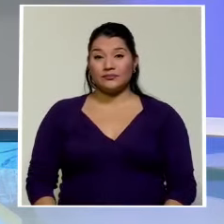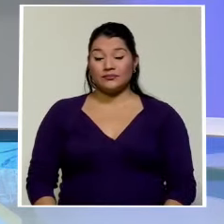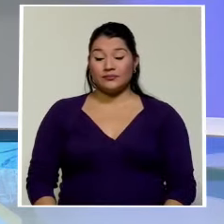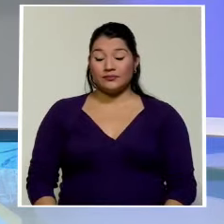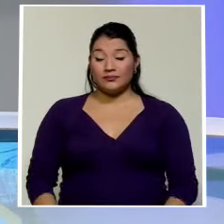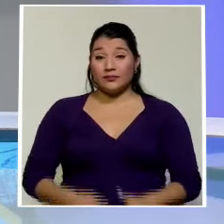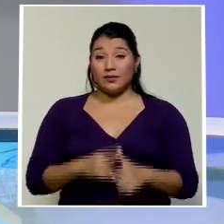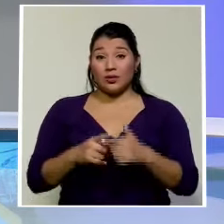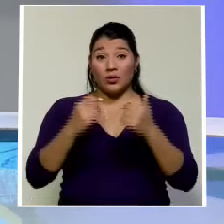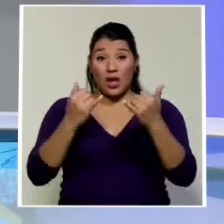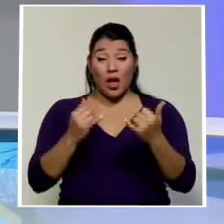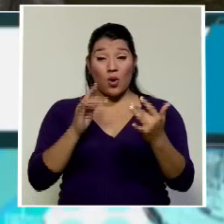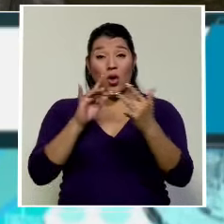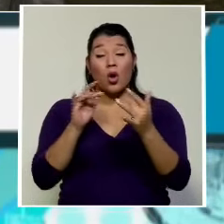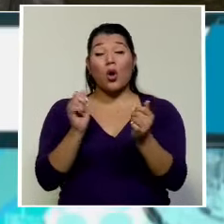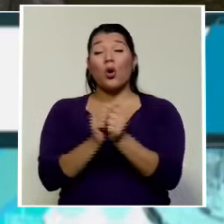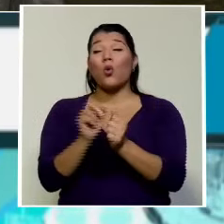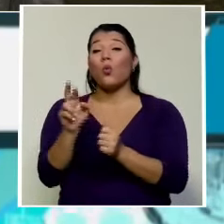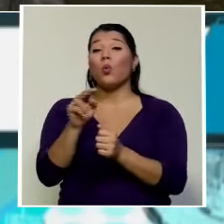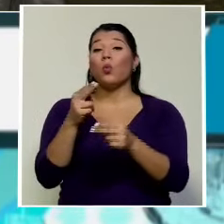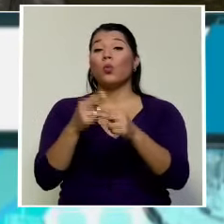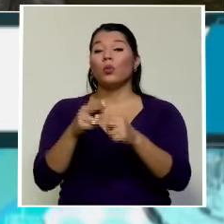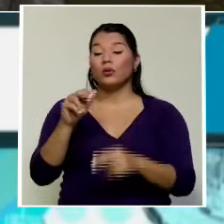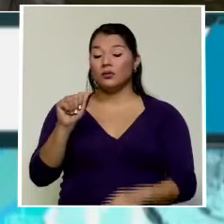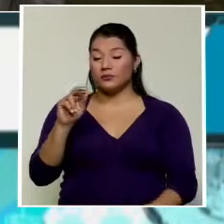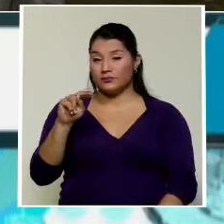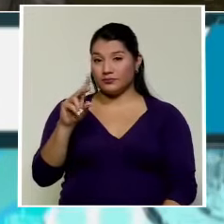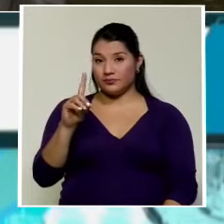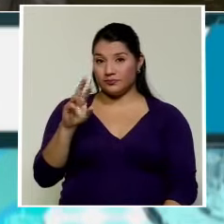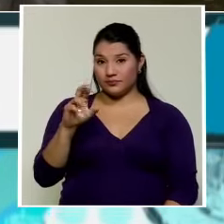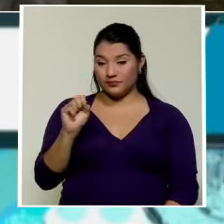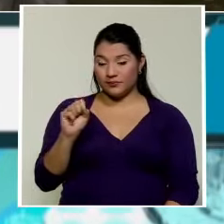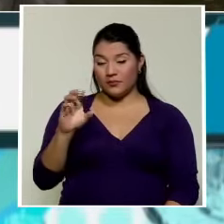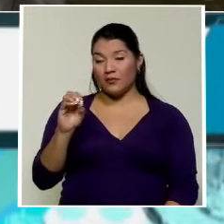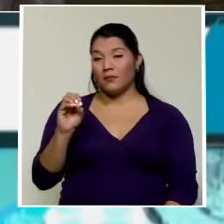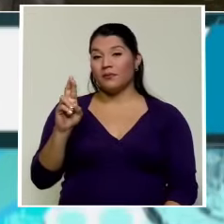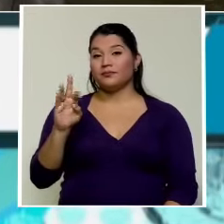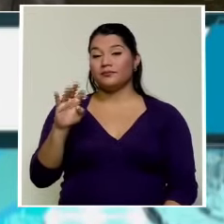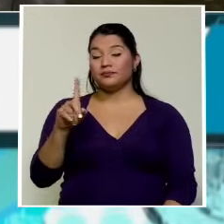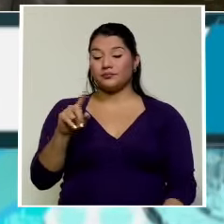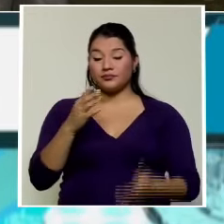Vamos a un reporte con nuestro compañero Andrés Ortiz. Adelante, Andrés.